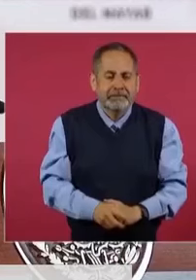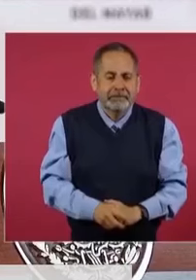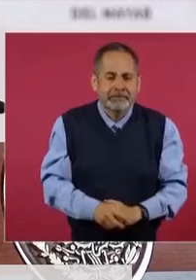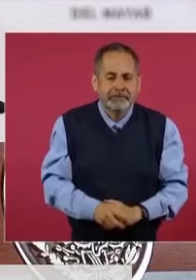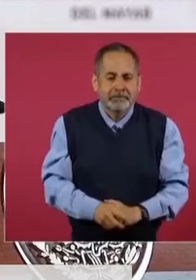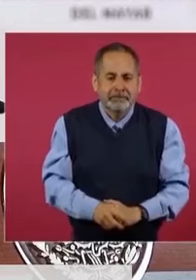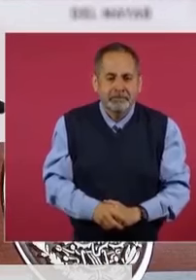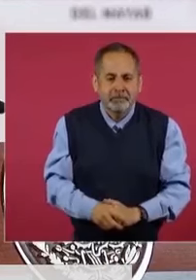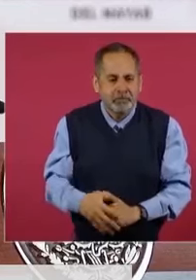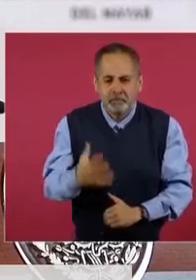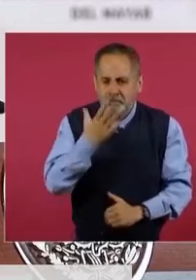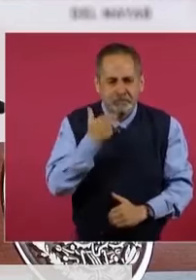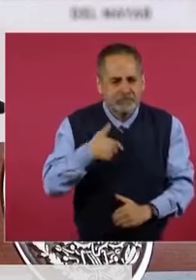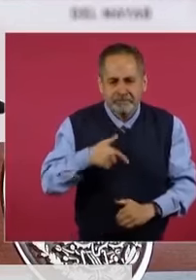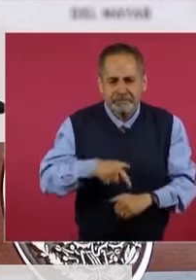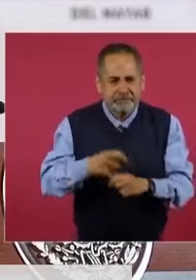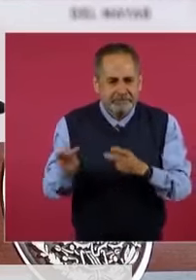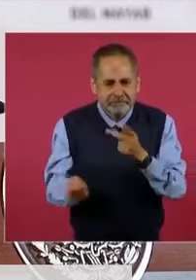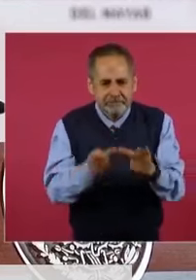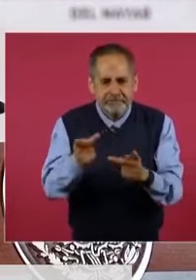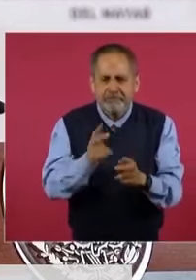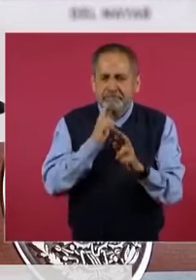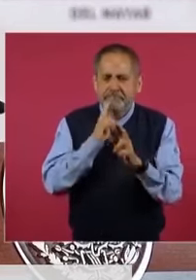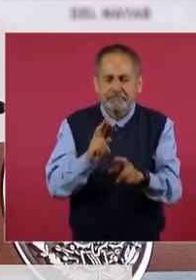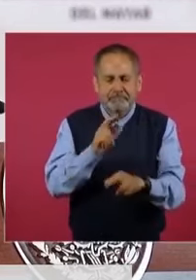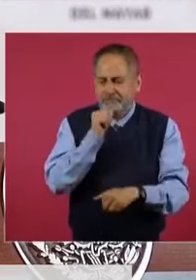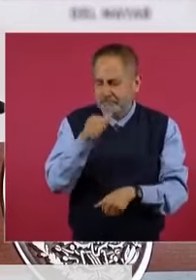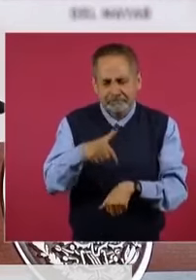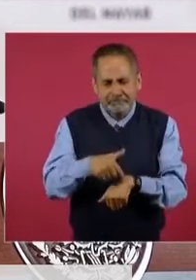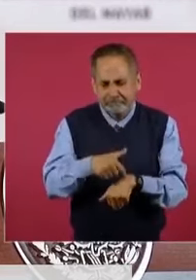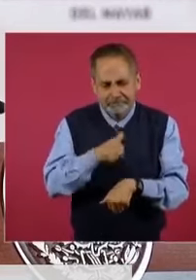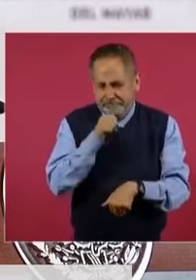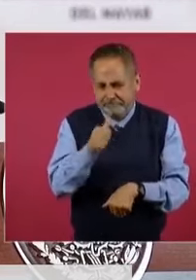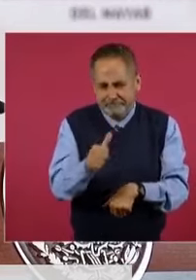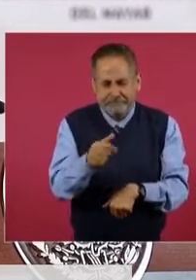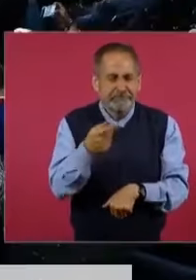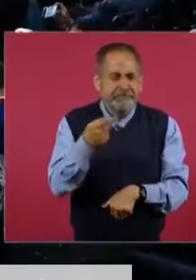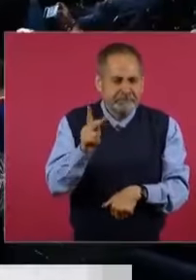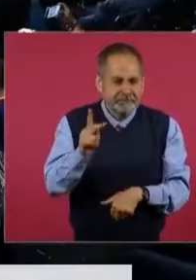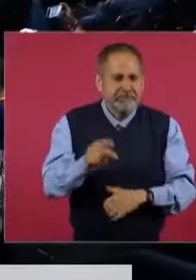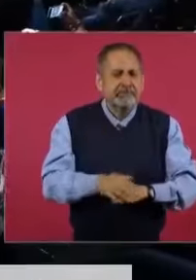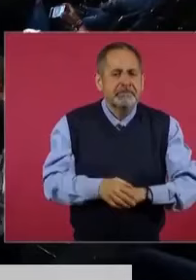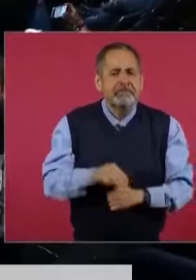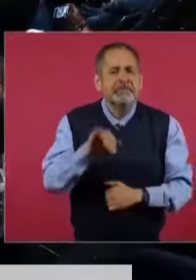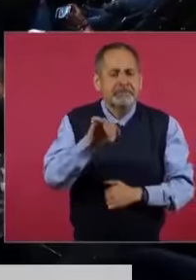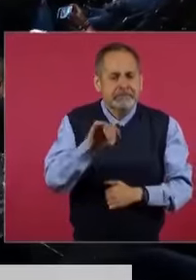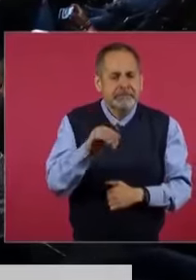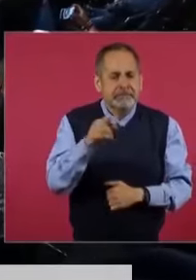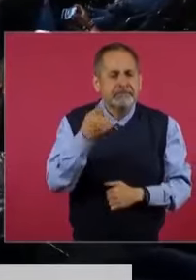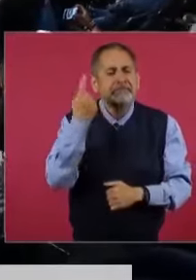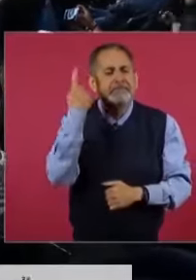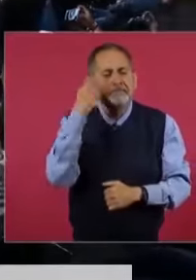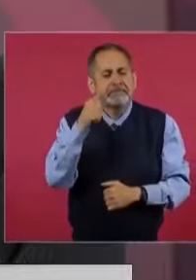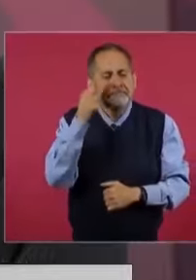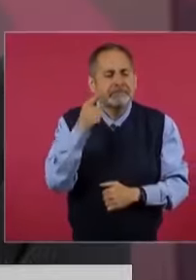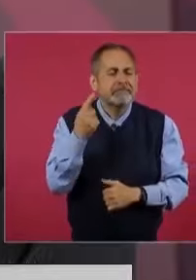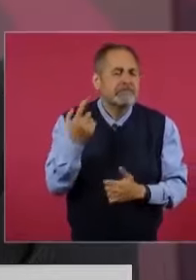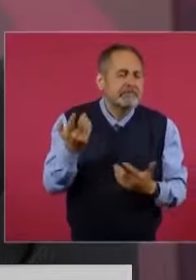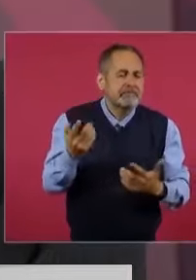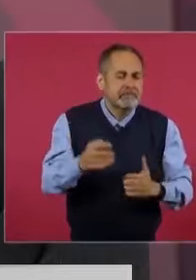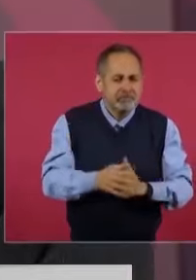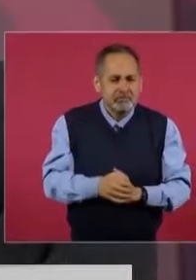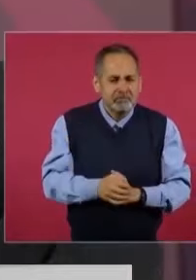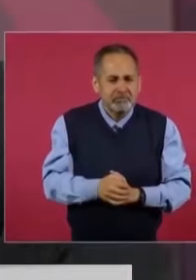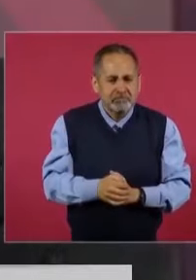eh tanto de la oposición como como la gente a favor comentaba los clips que